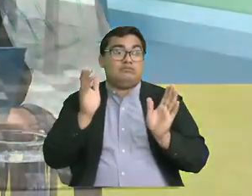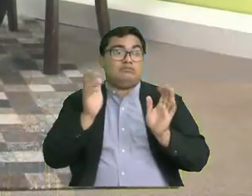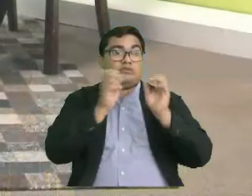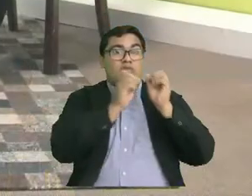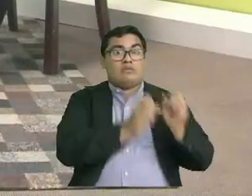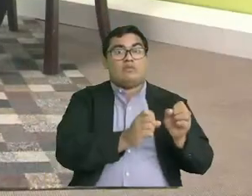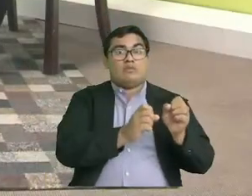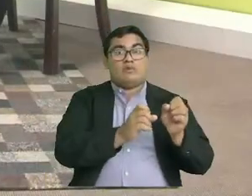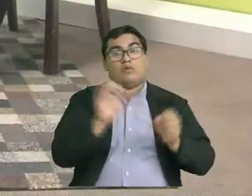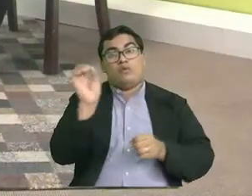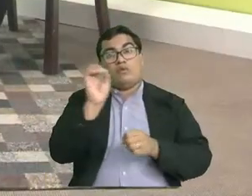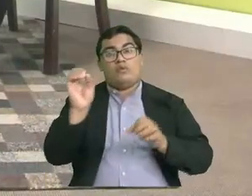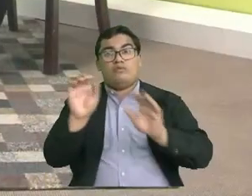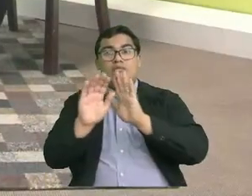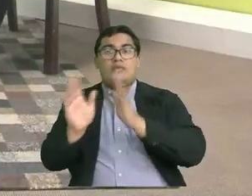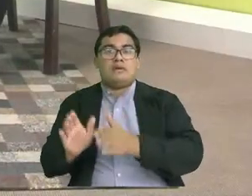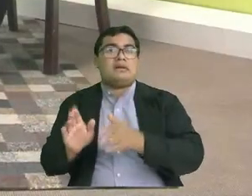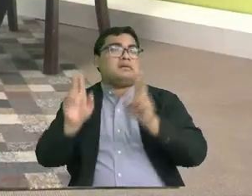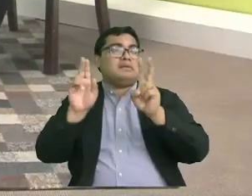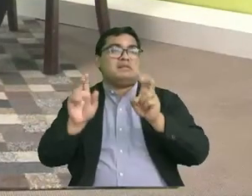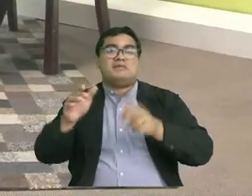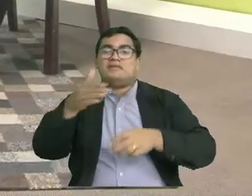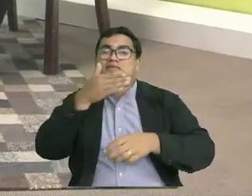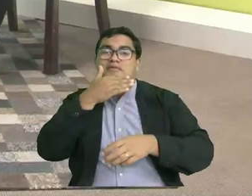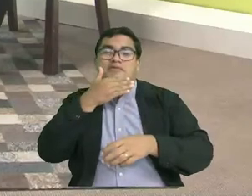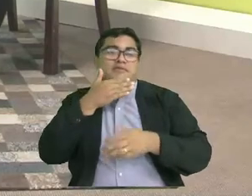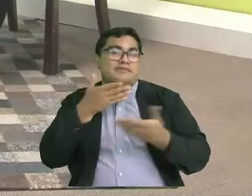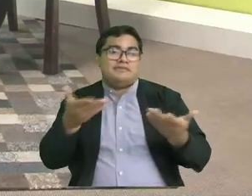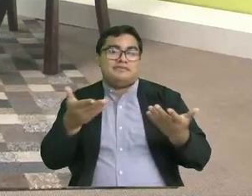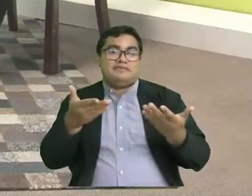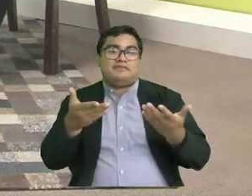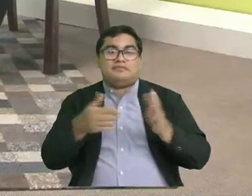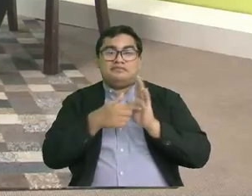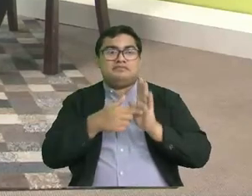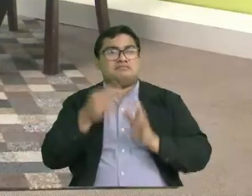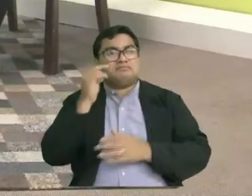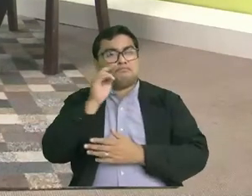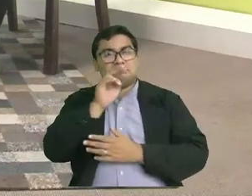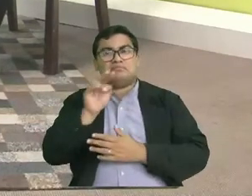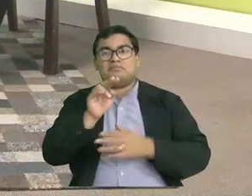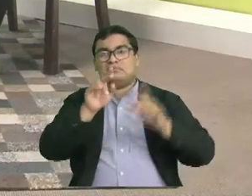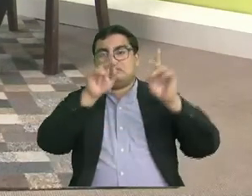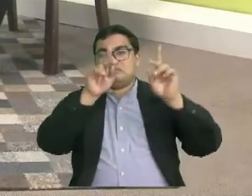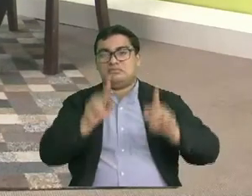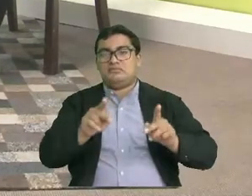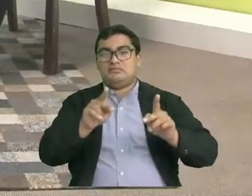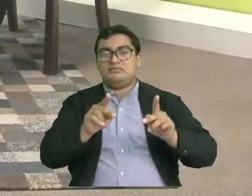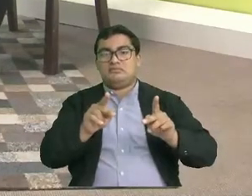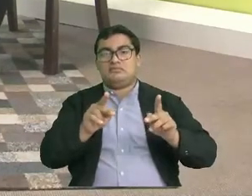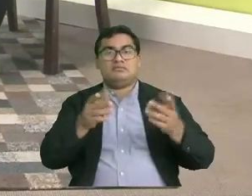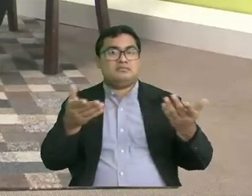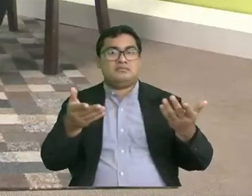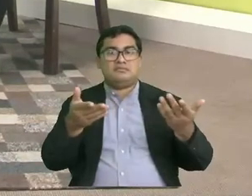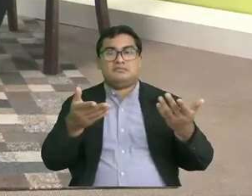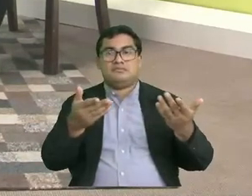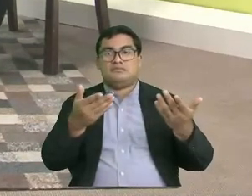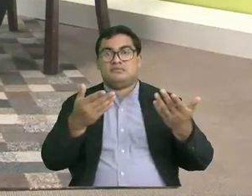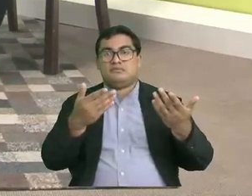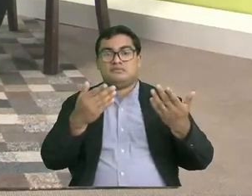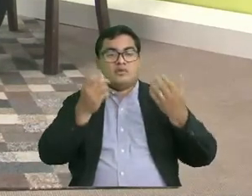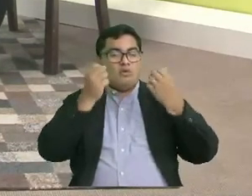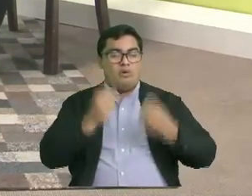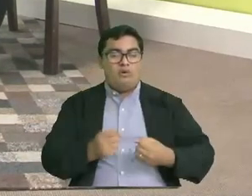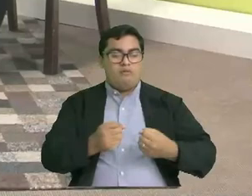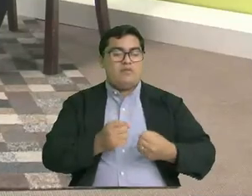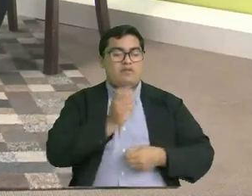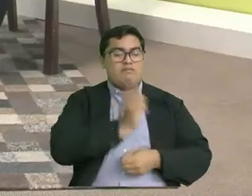la opción sexual es un poco más complejo. Porque nosotros vemos personas que tienen todo completito, varones